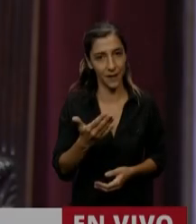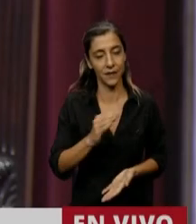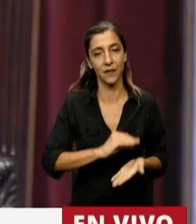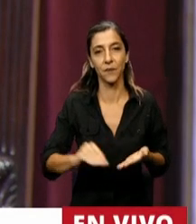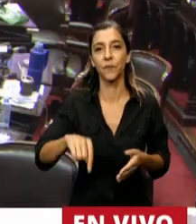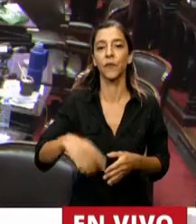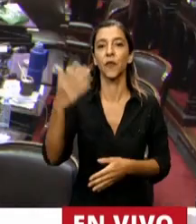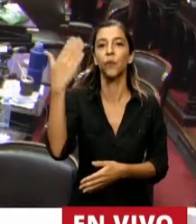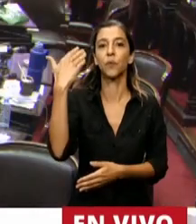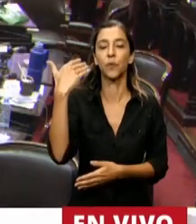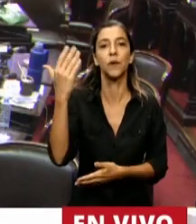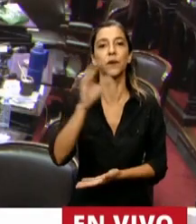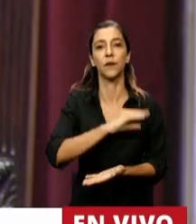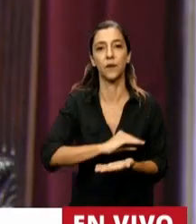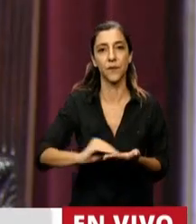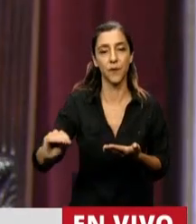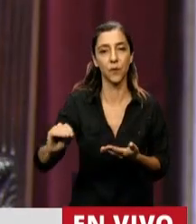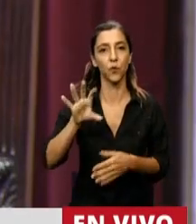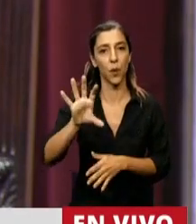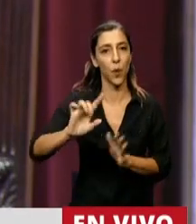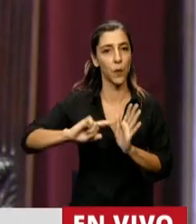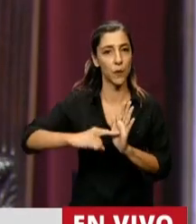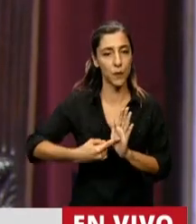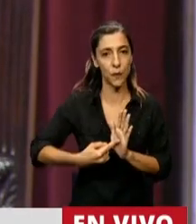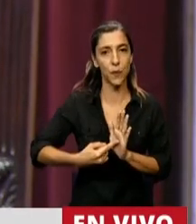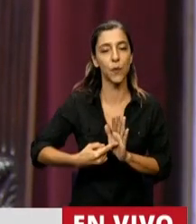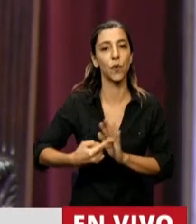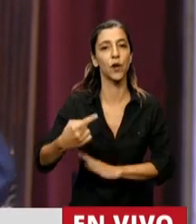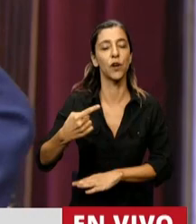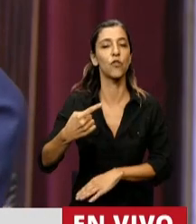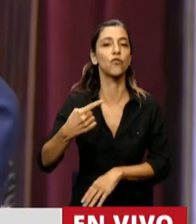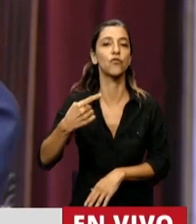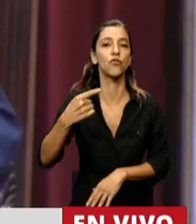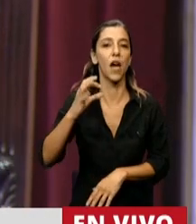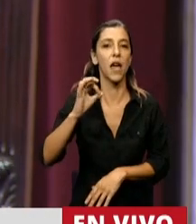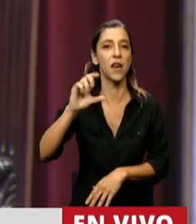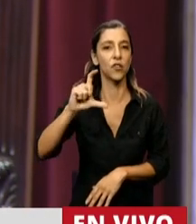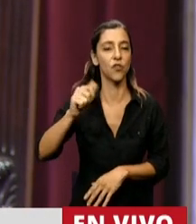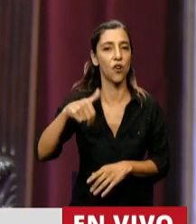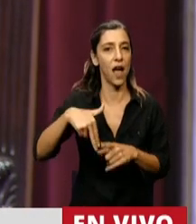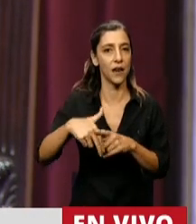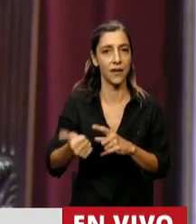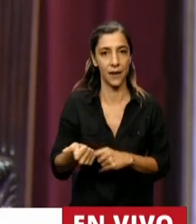Tiene la palabra la diputada por la provincia de Buenos Aires, María Graciela Ocaña.